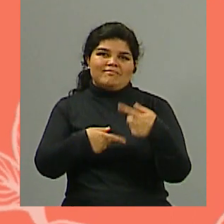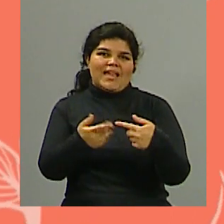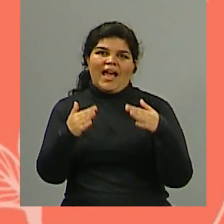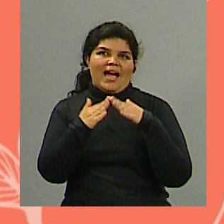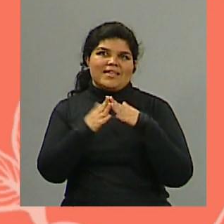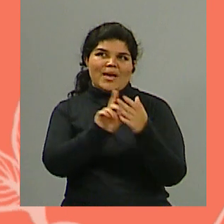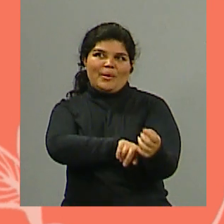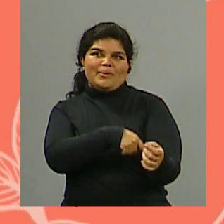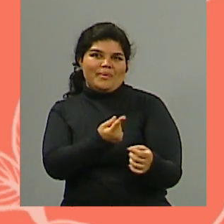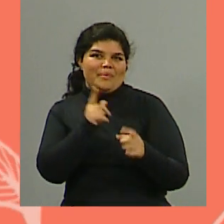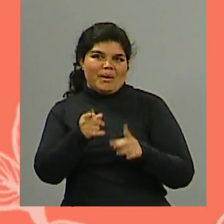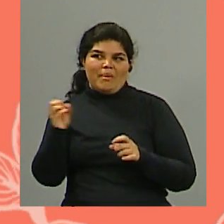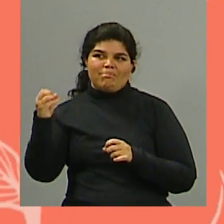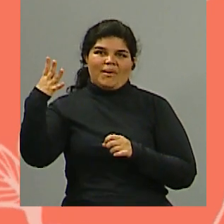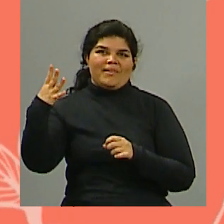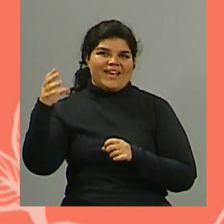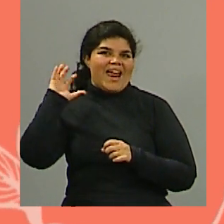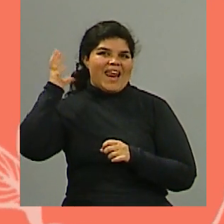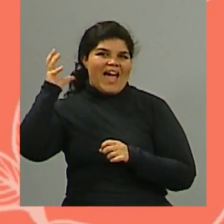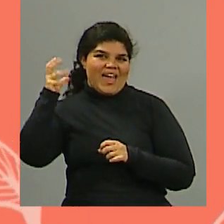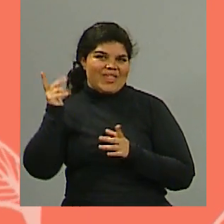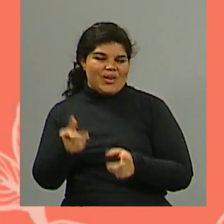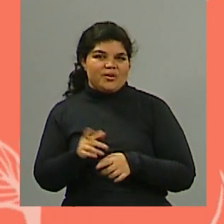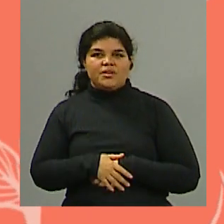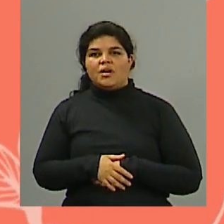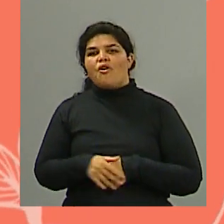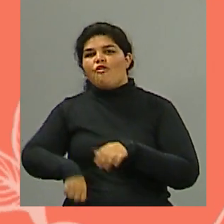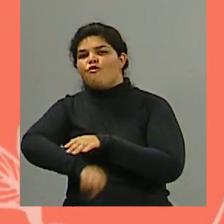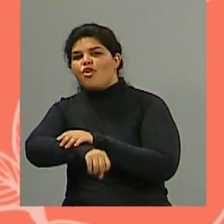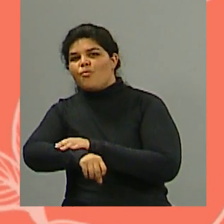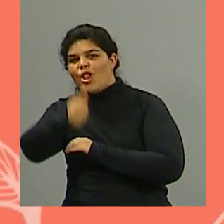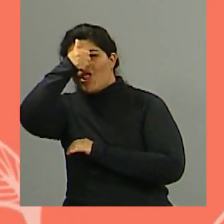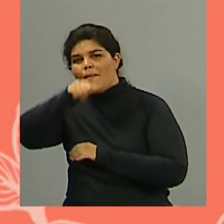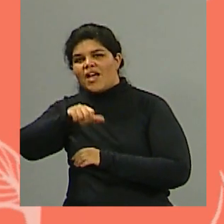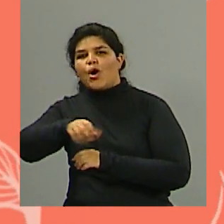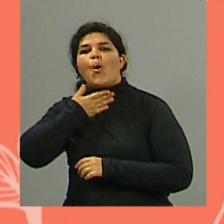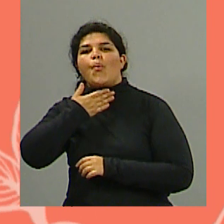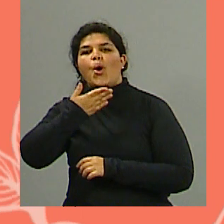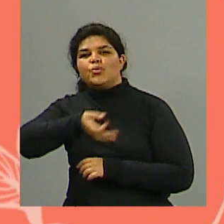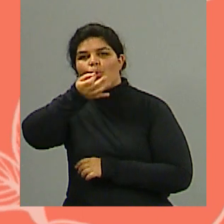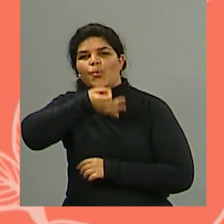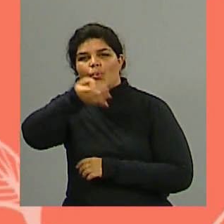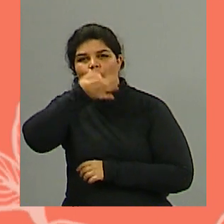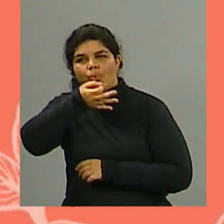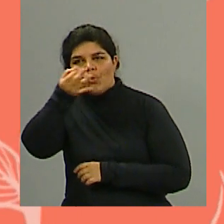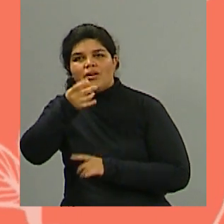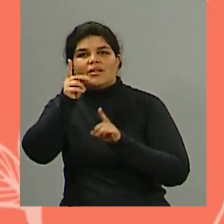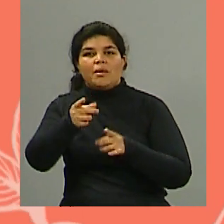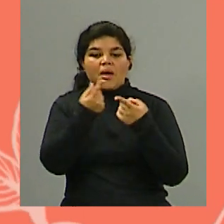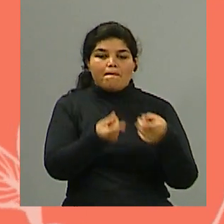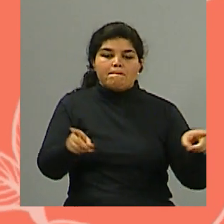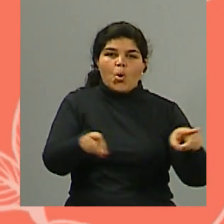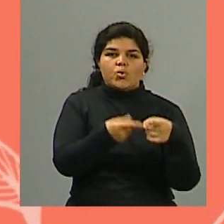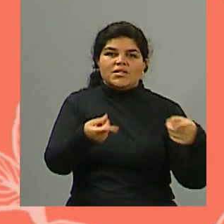una costumbre, los partidos de fútbol con Fioravanti los días domingo, la música variada, hasta